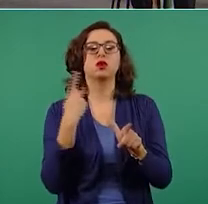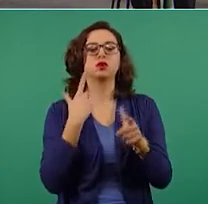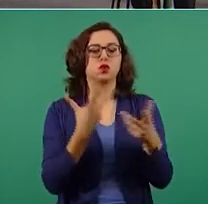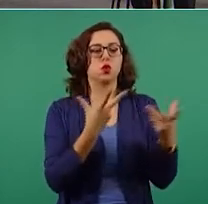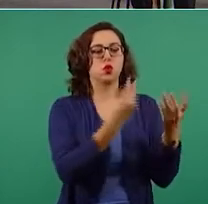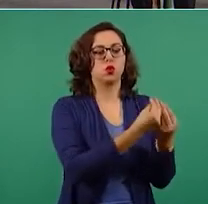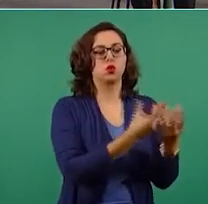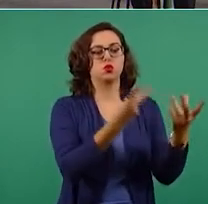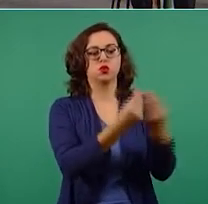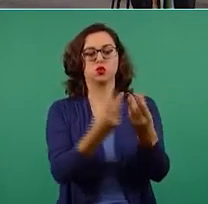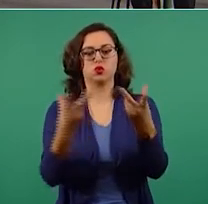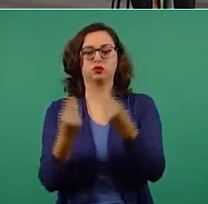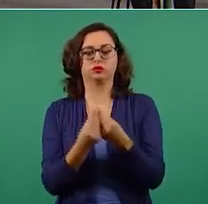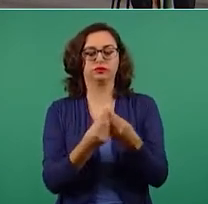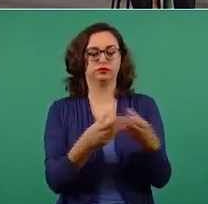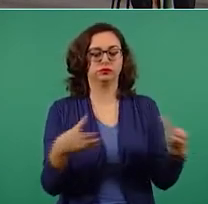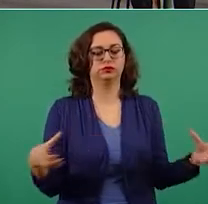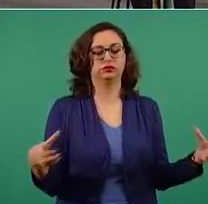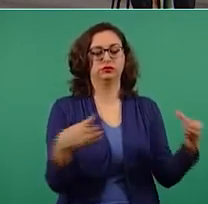del bloque